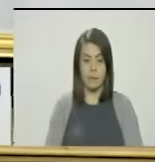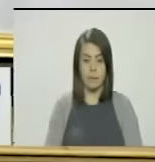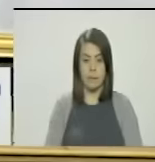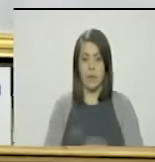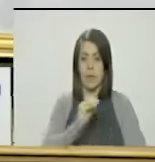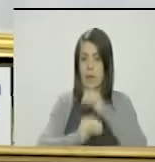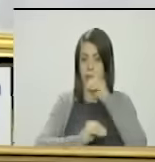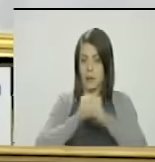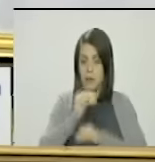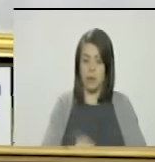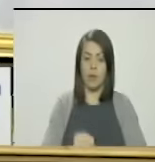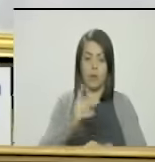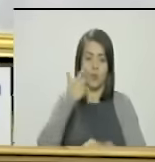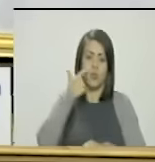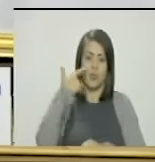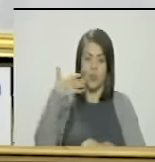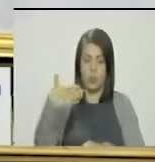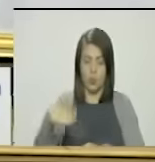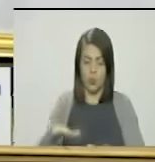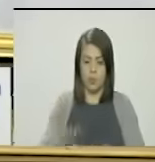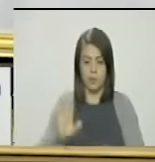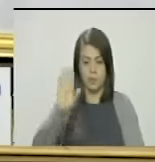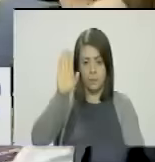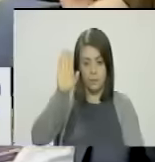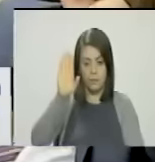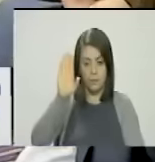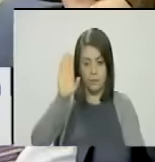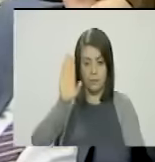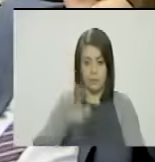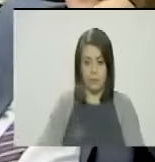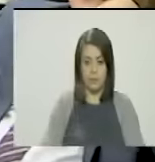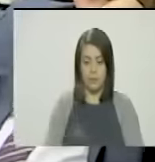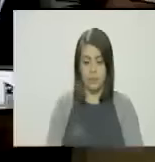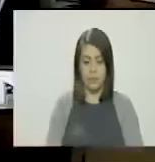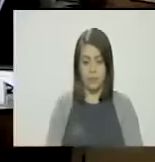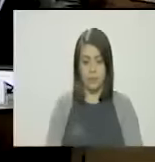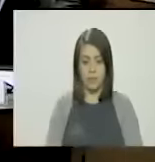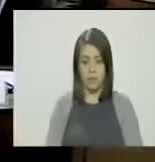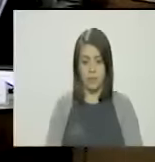Venezuela, sírvase a manifestarlo con la señal de costumbre.